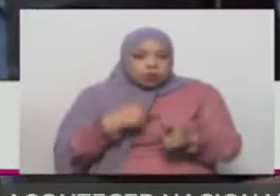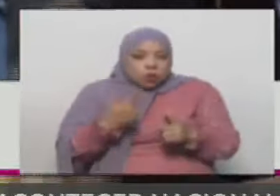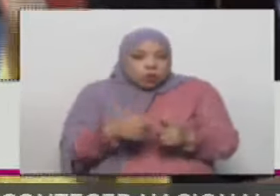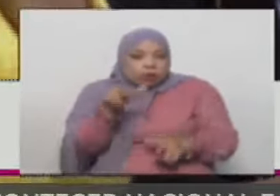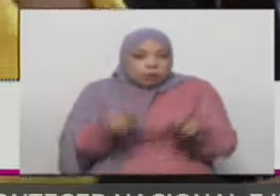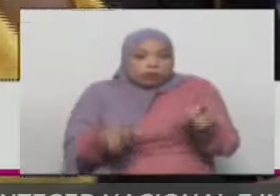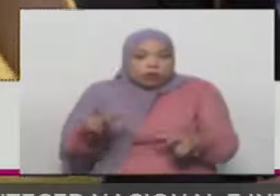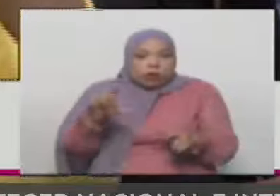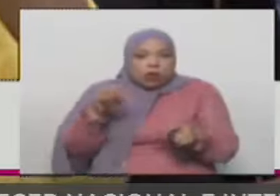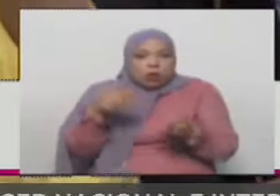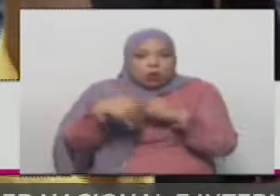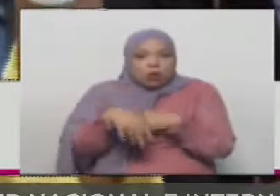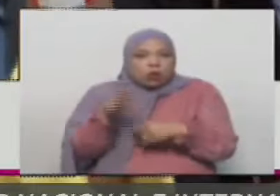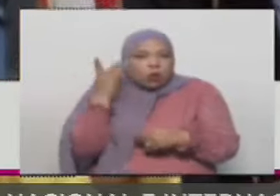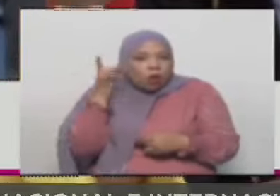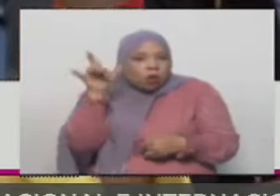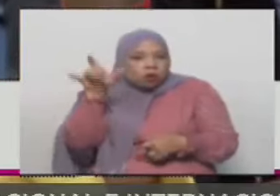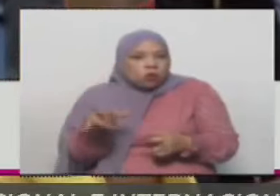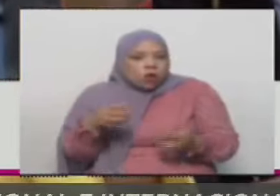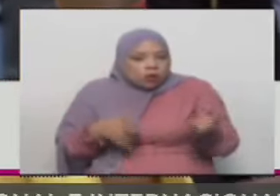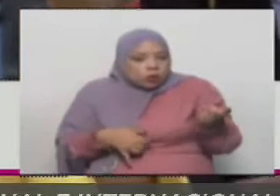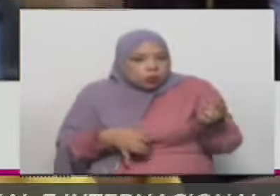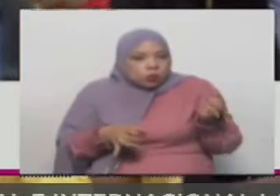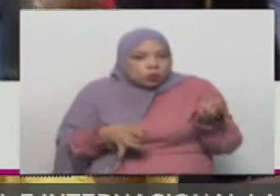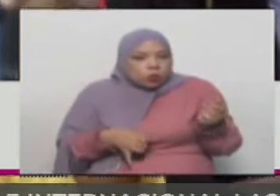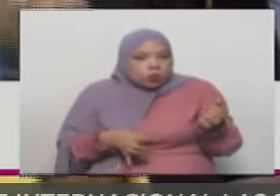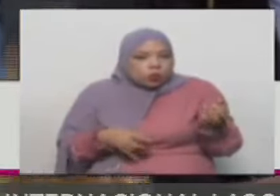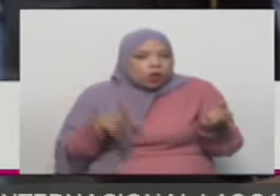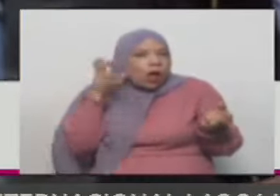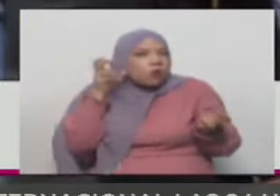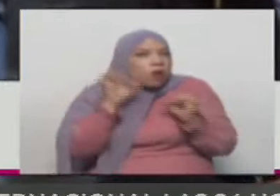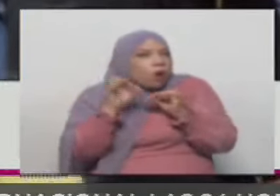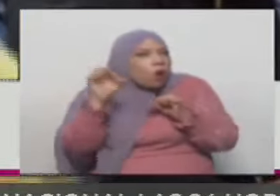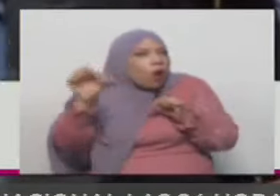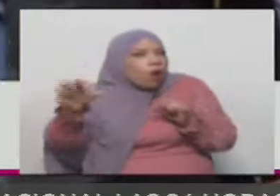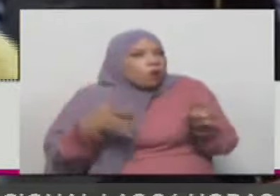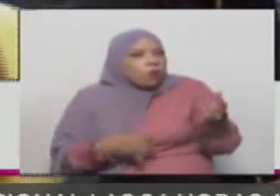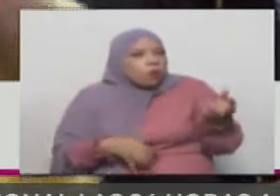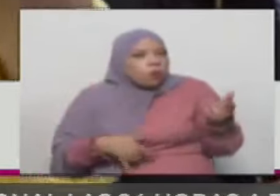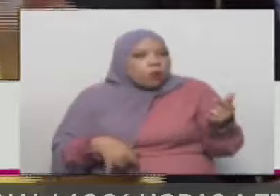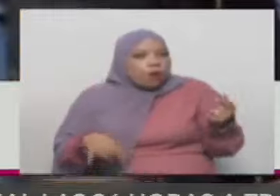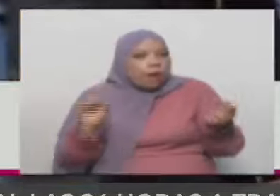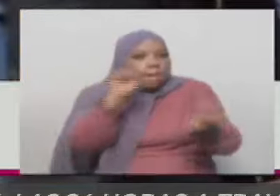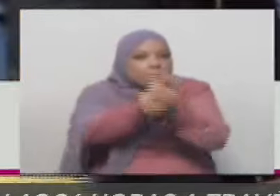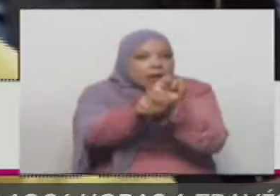pero por allá se oía una bandola. Y él mandó arrestar